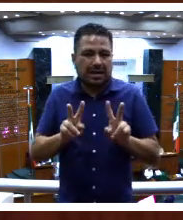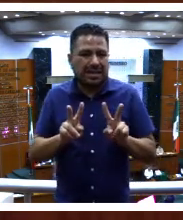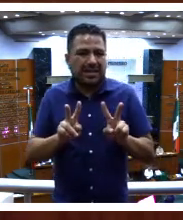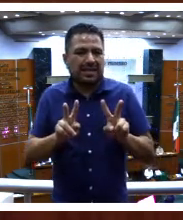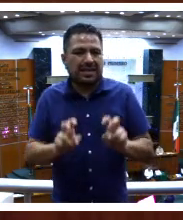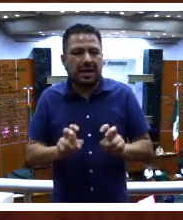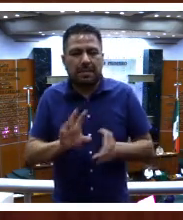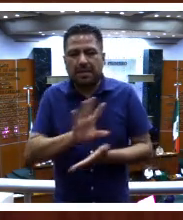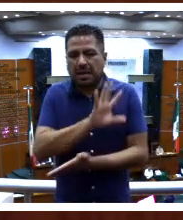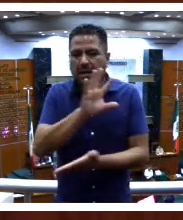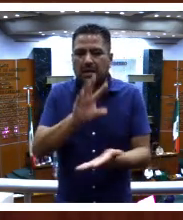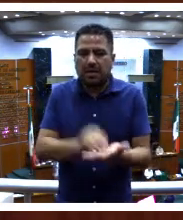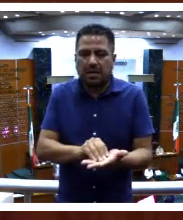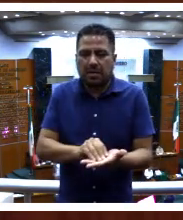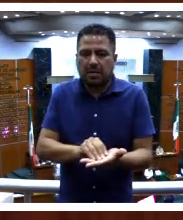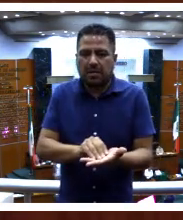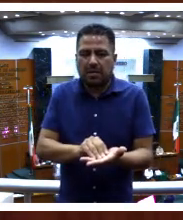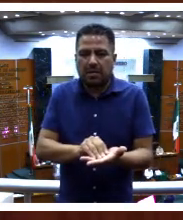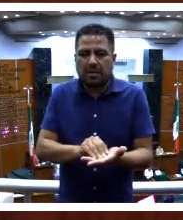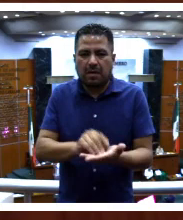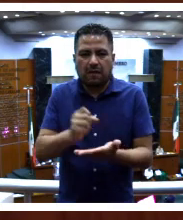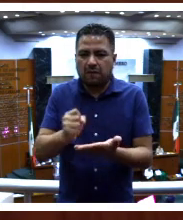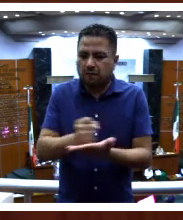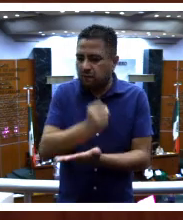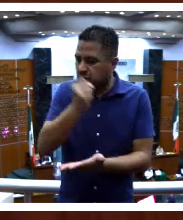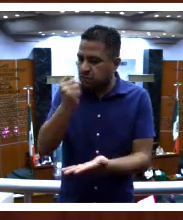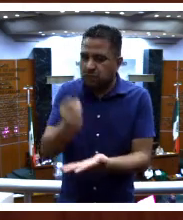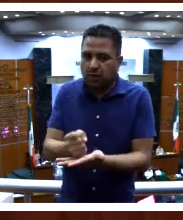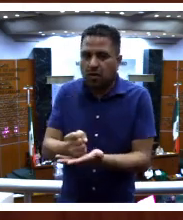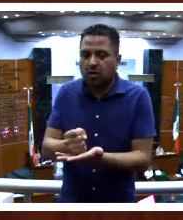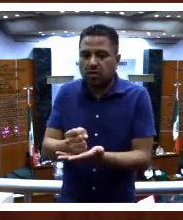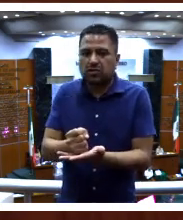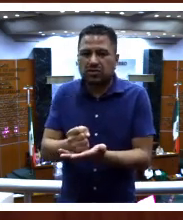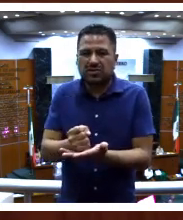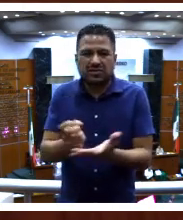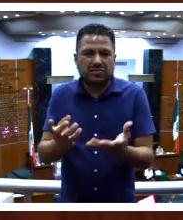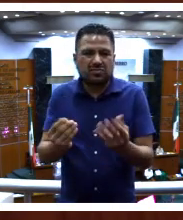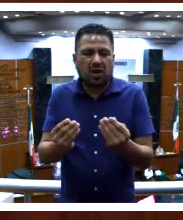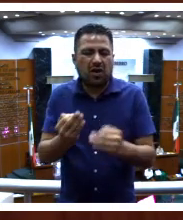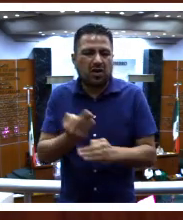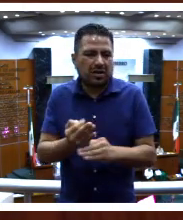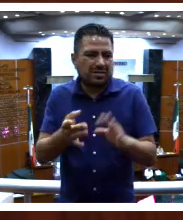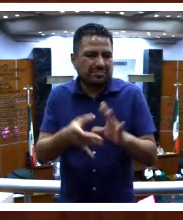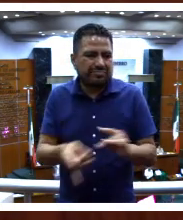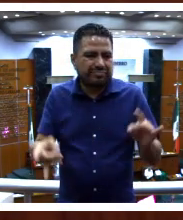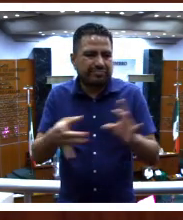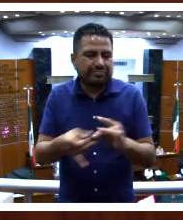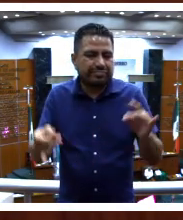de matrimonios forzados, de tanto que se ha hablado,